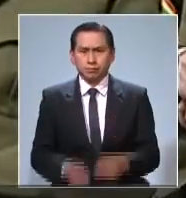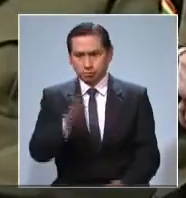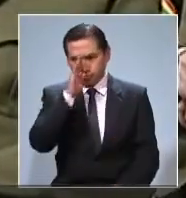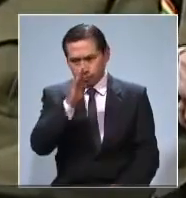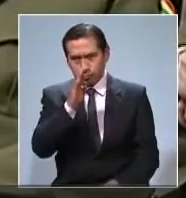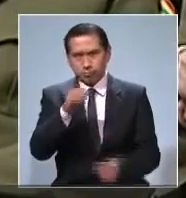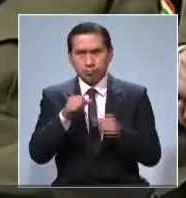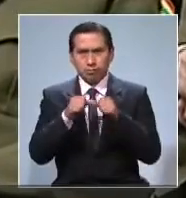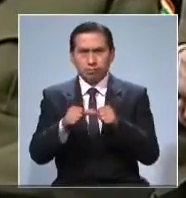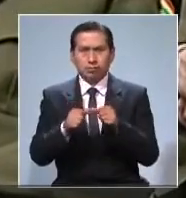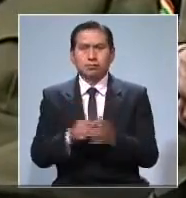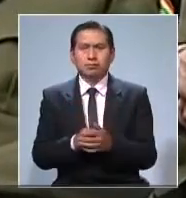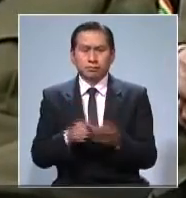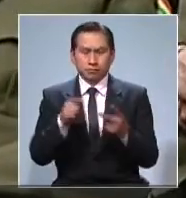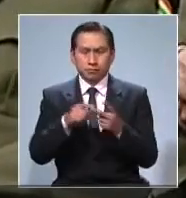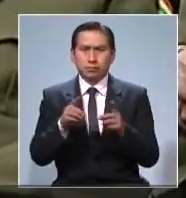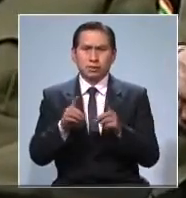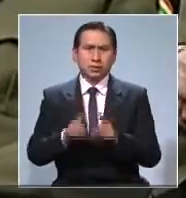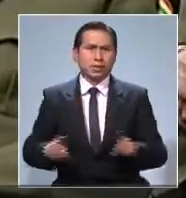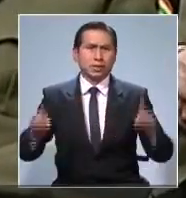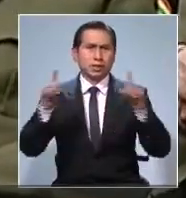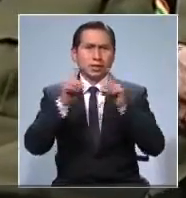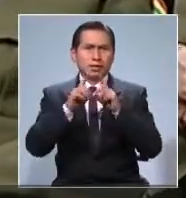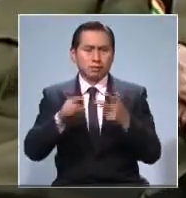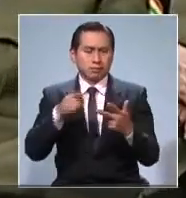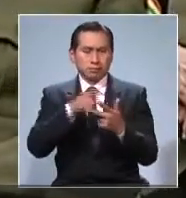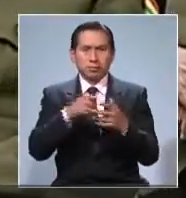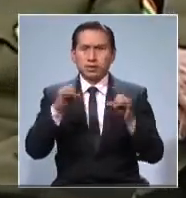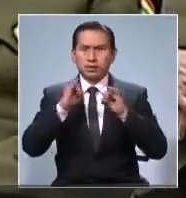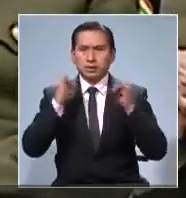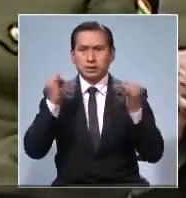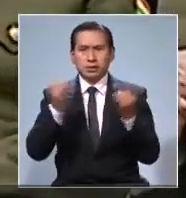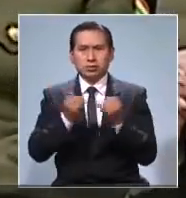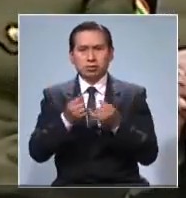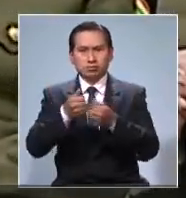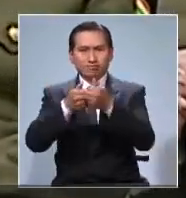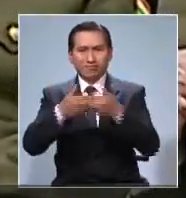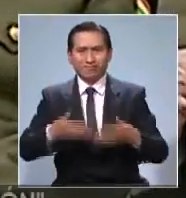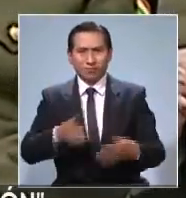disciplina, dignidad e institucionalidad.